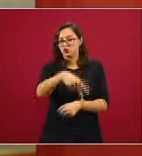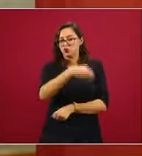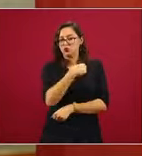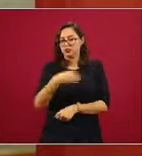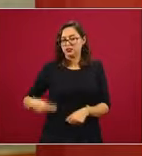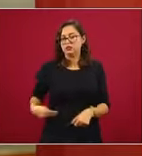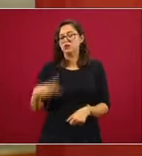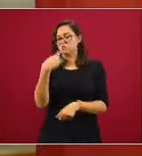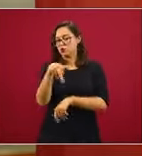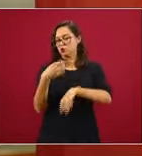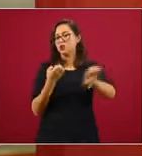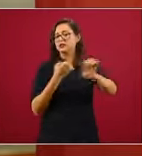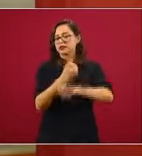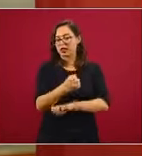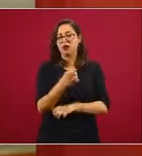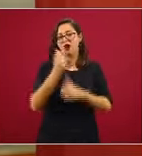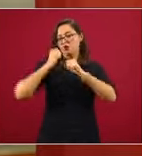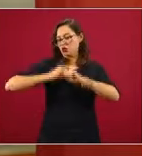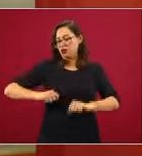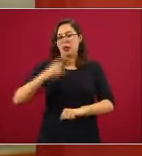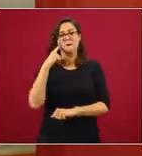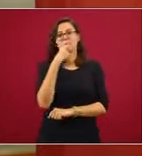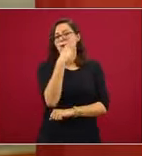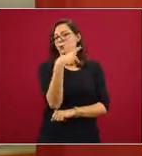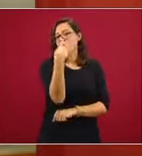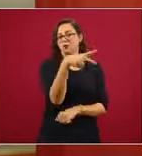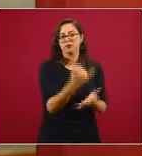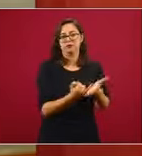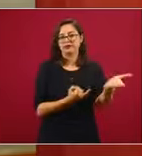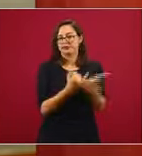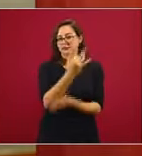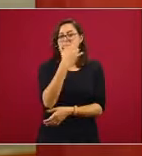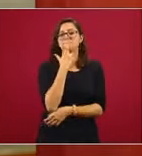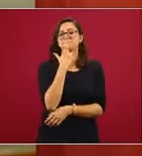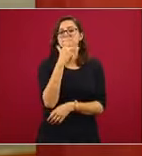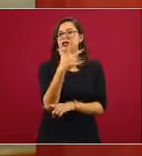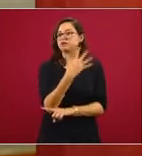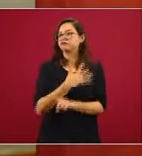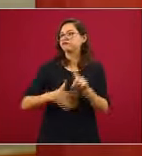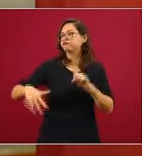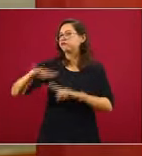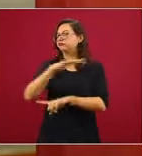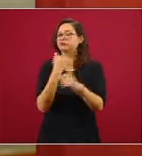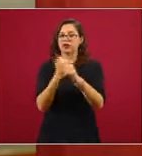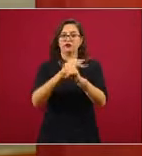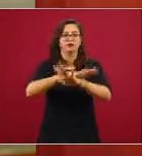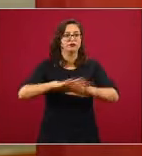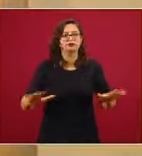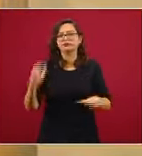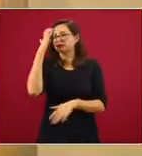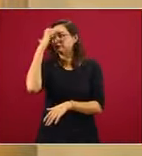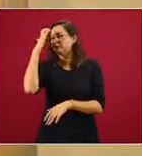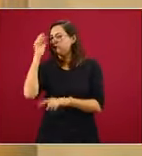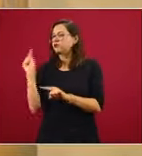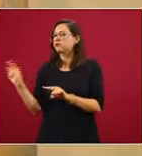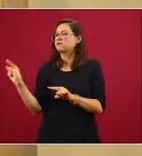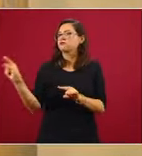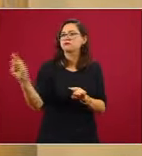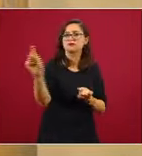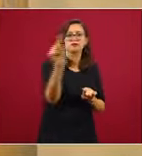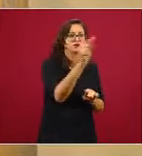en sus estados, en donde ellos pueden tomar muchas mejores decisiones de acuerdo con la información que tienen de cómo